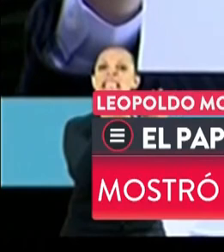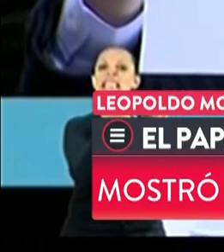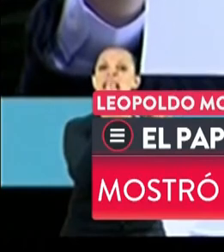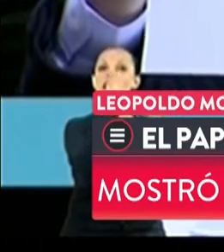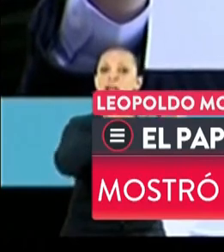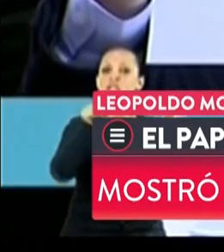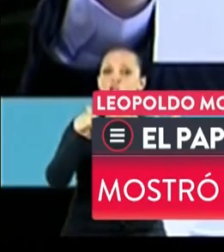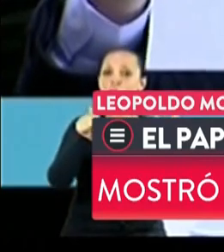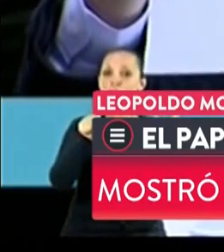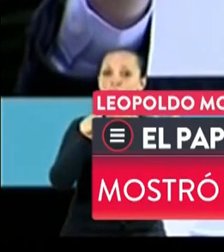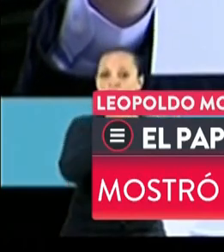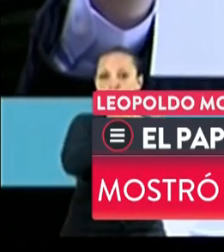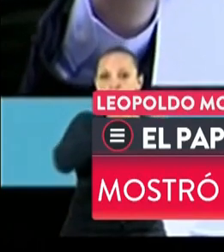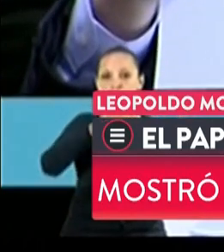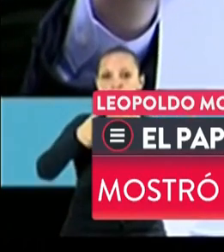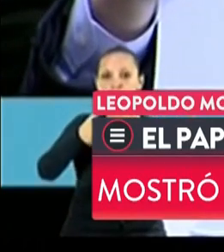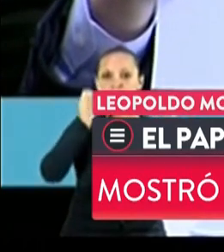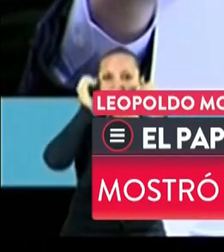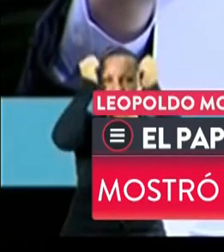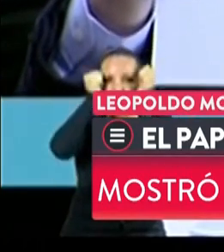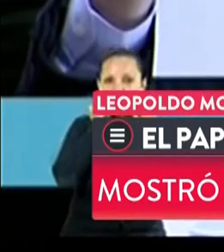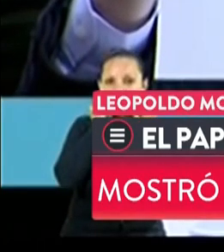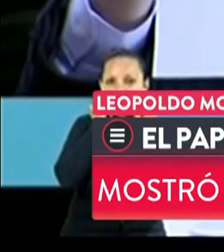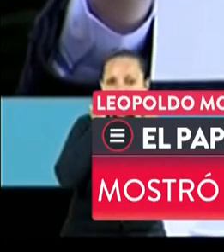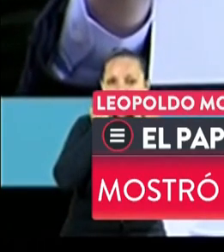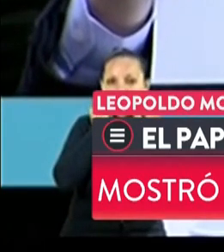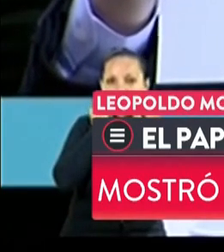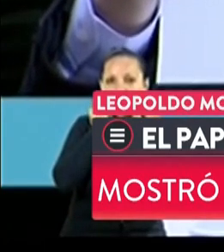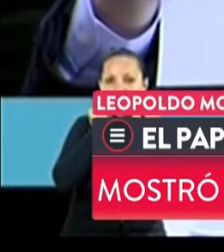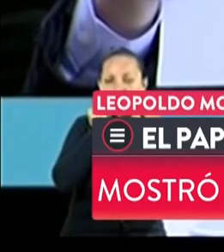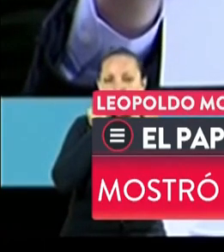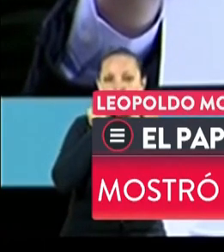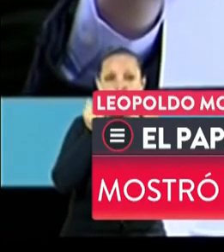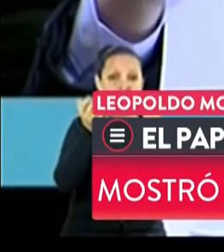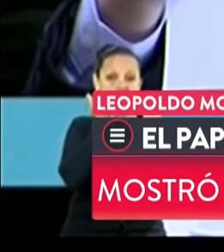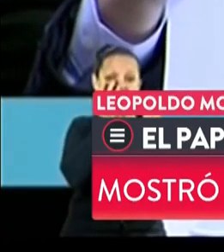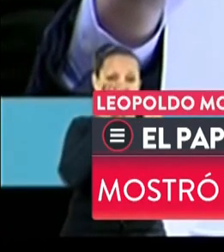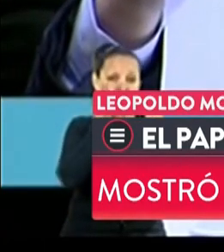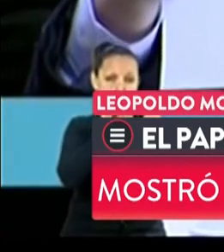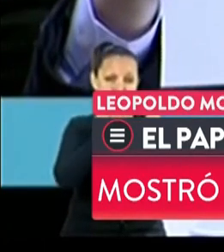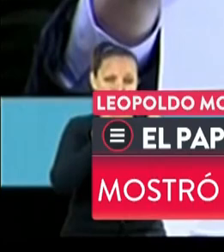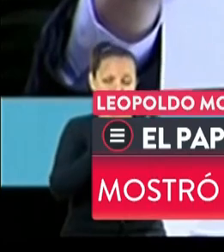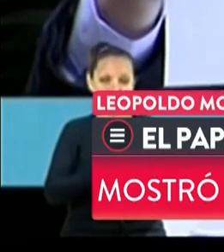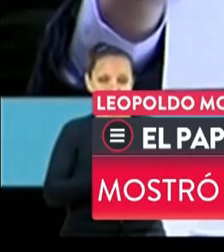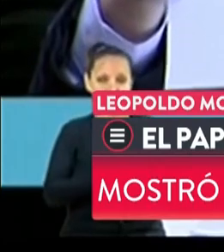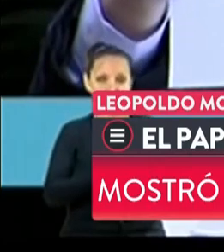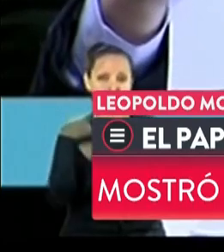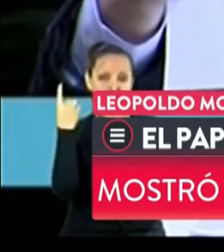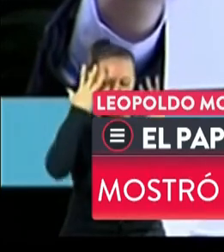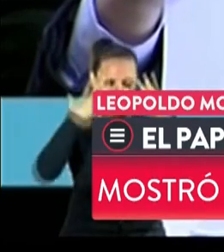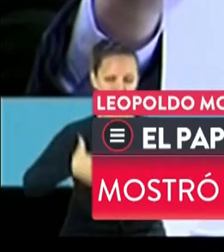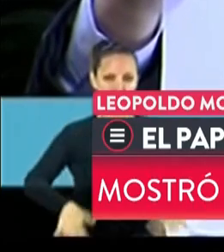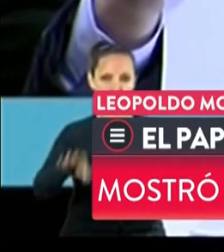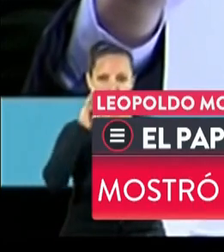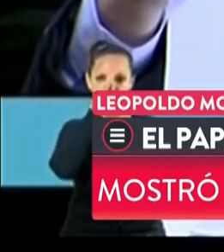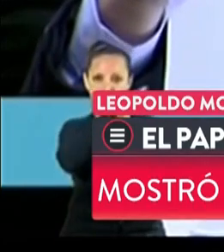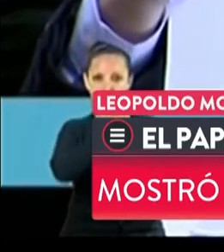encapuchados, con los rostros tapados, todos vestidos de negro para simular que son